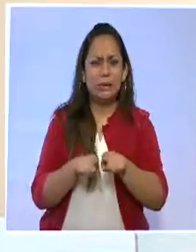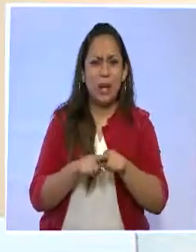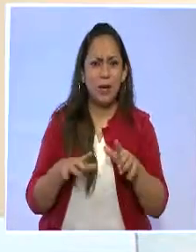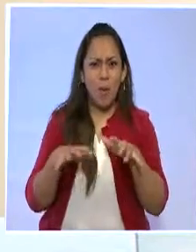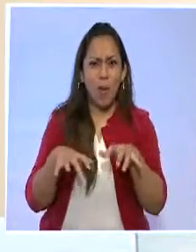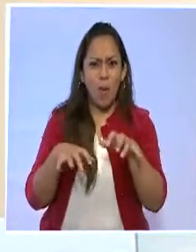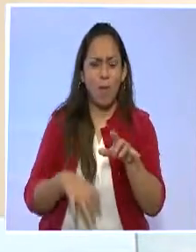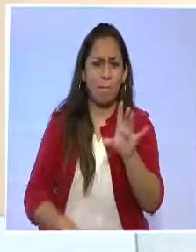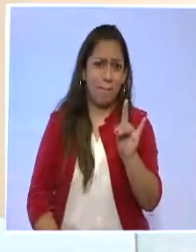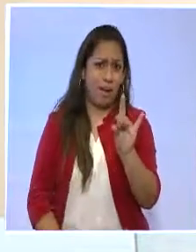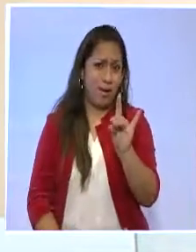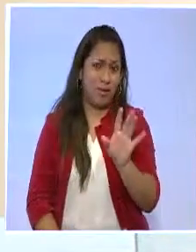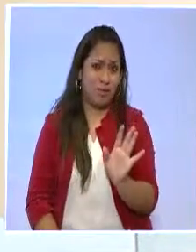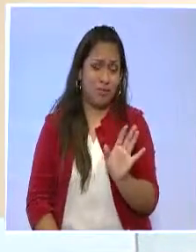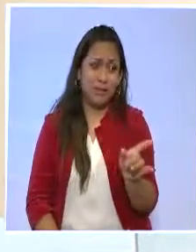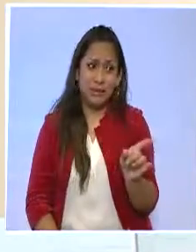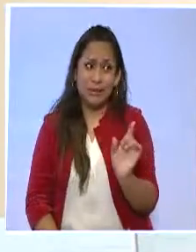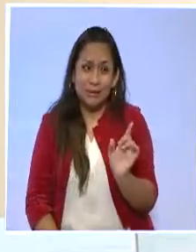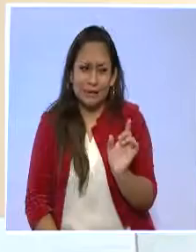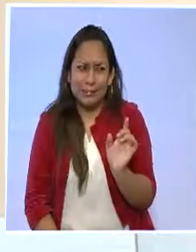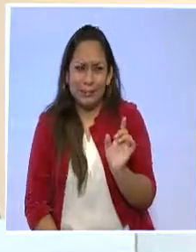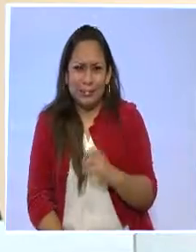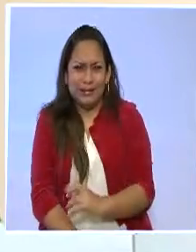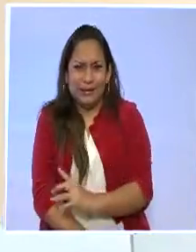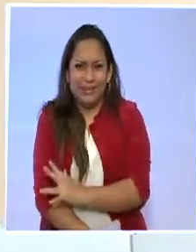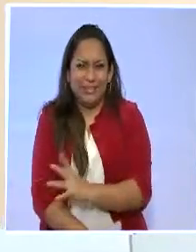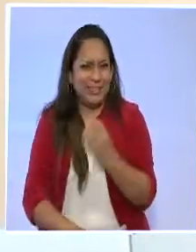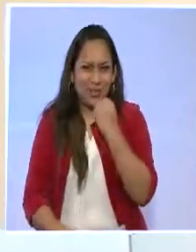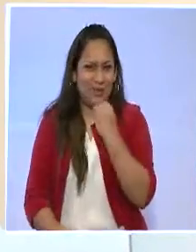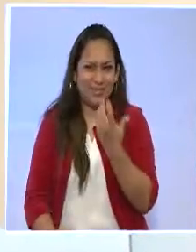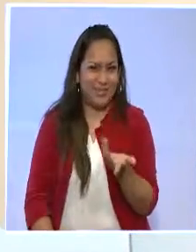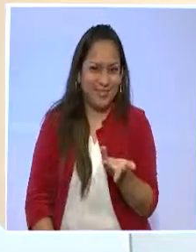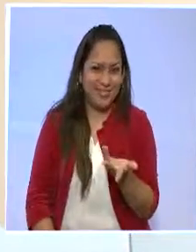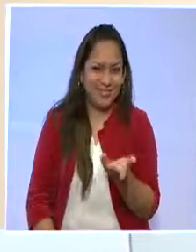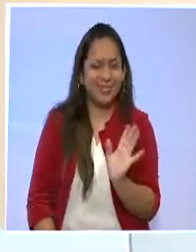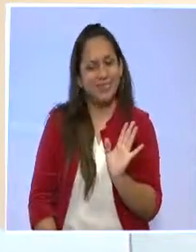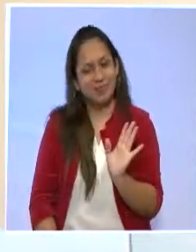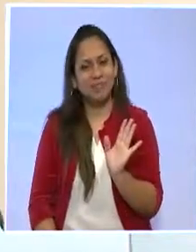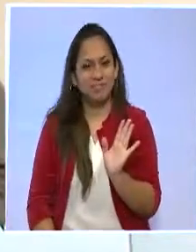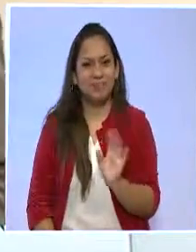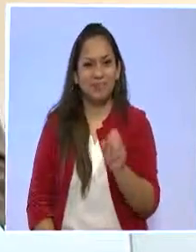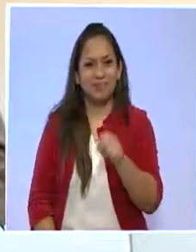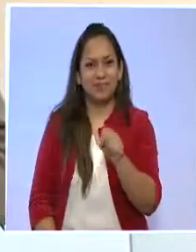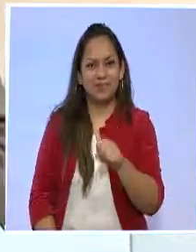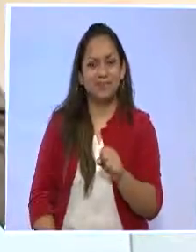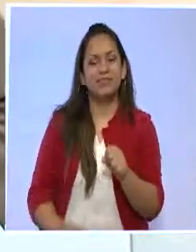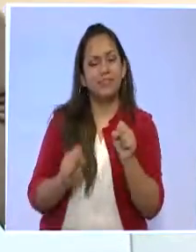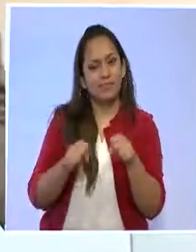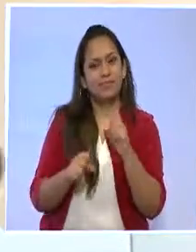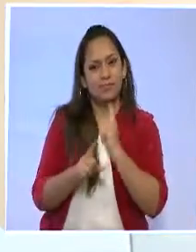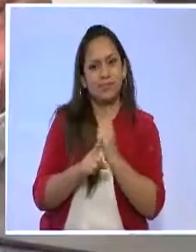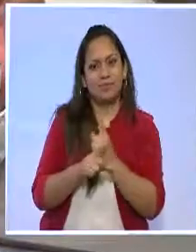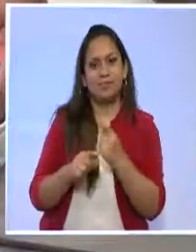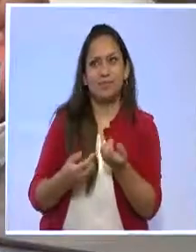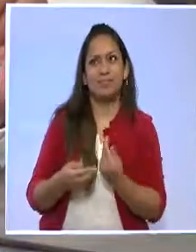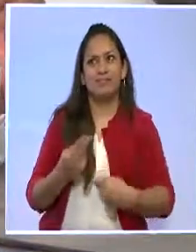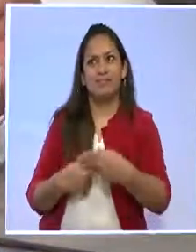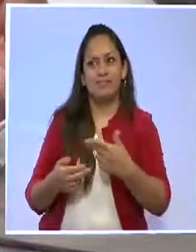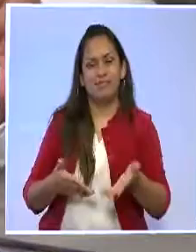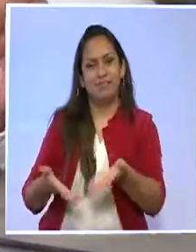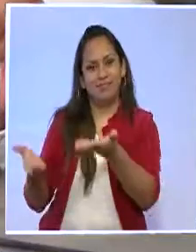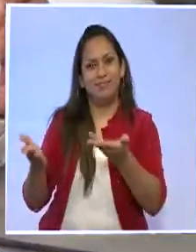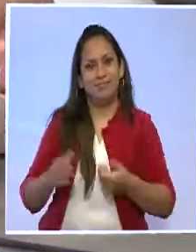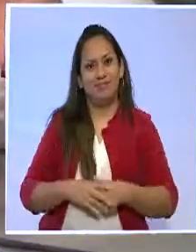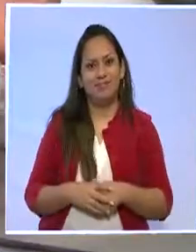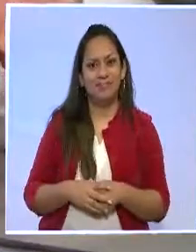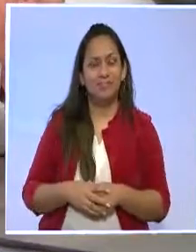productos que los estamos innovando desde el ecuador seguramente tendrán que entrar ya ese nivel de comercio es pero es que es complicado festejar el